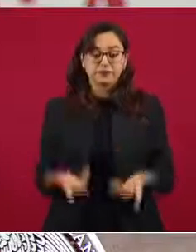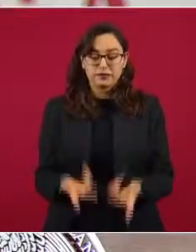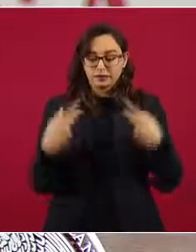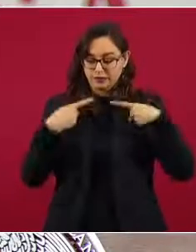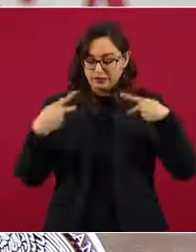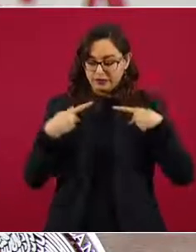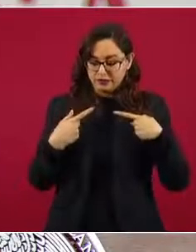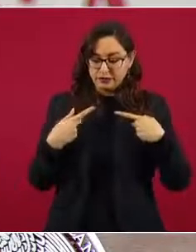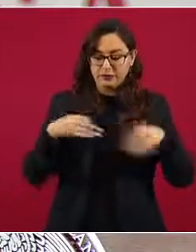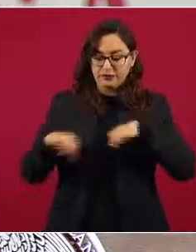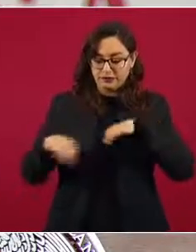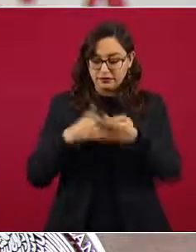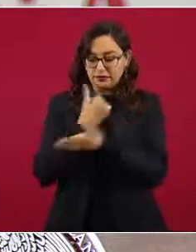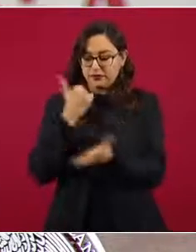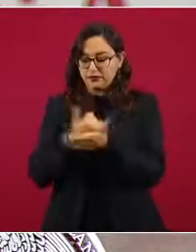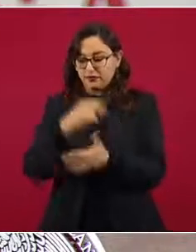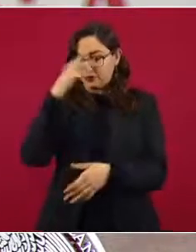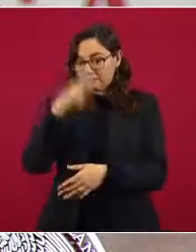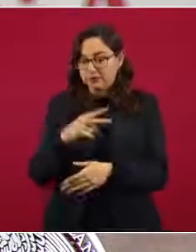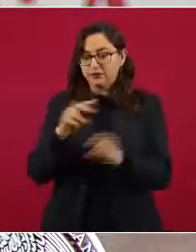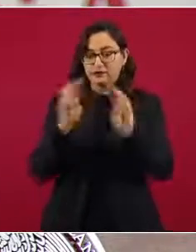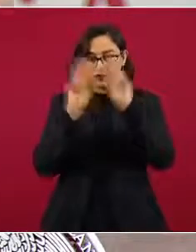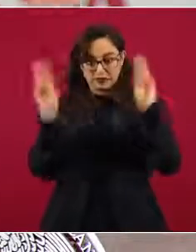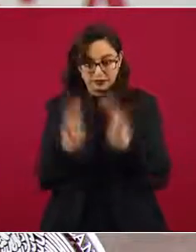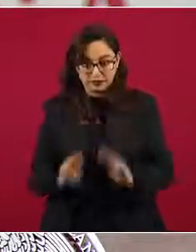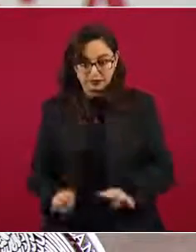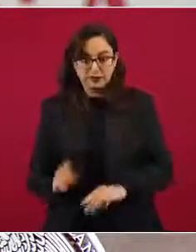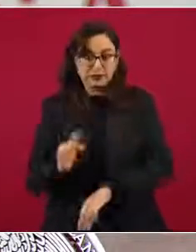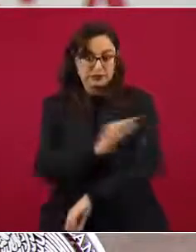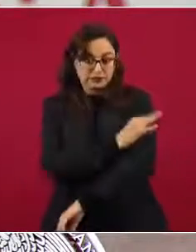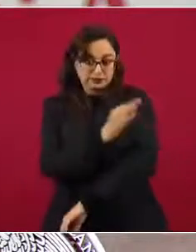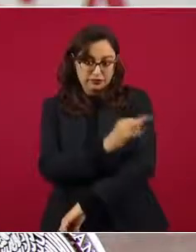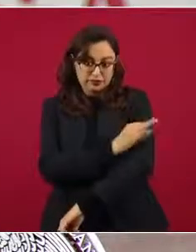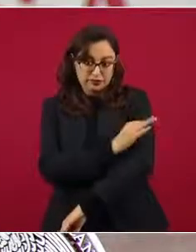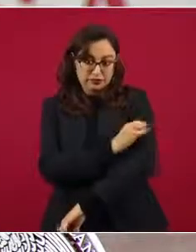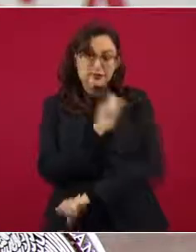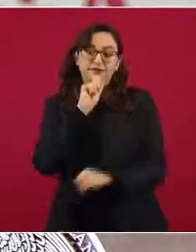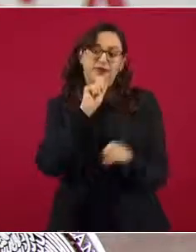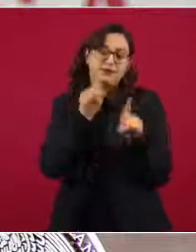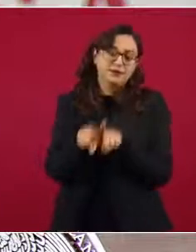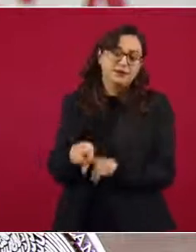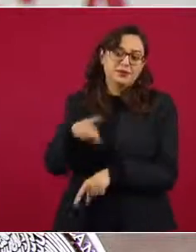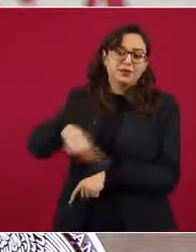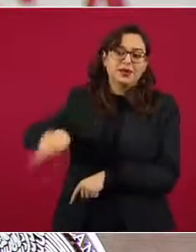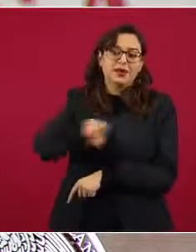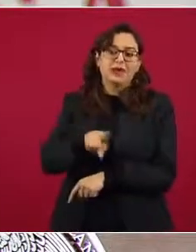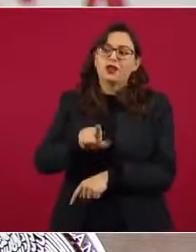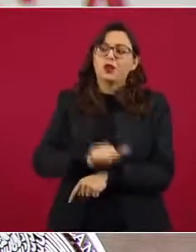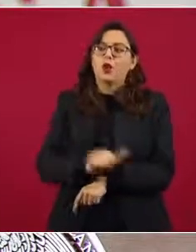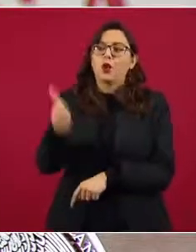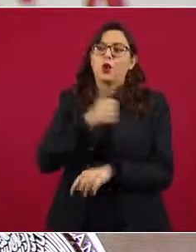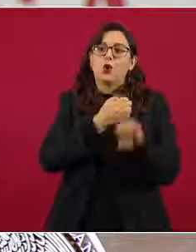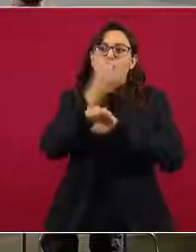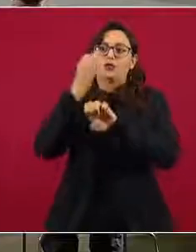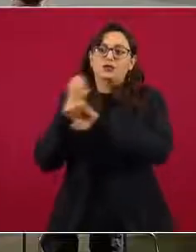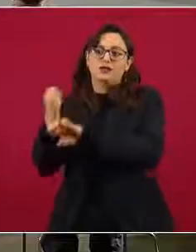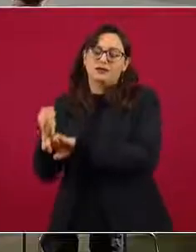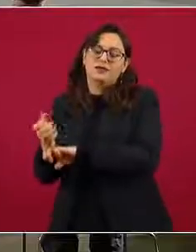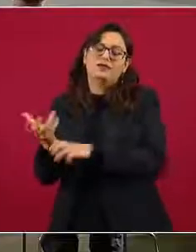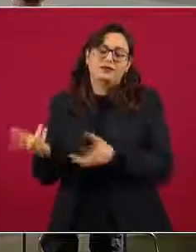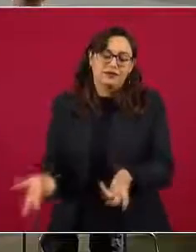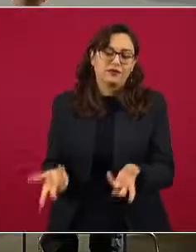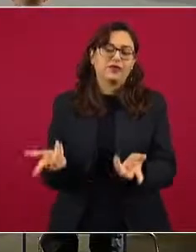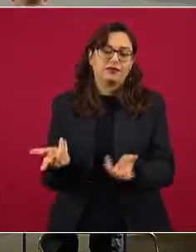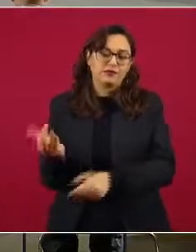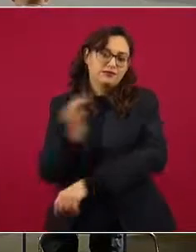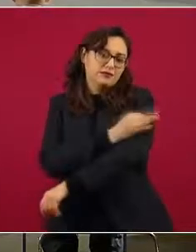México y de la zona metropolitana que ha sido vacunado, están también siendo vacunados la gente de la operación Chapultepec, los que